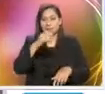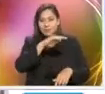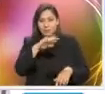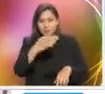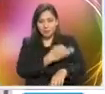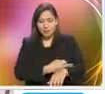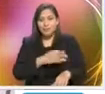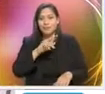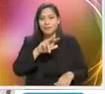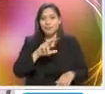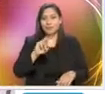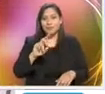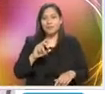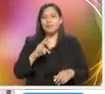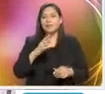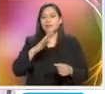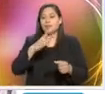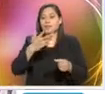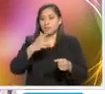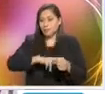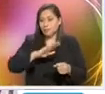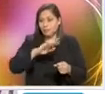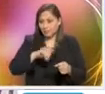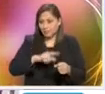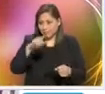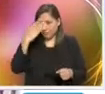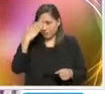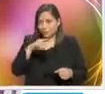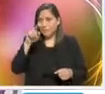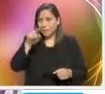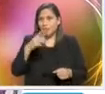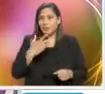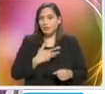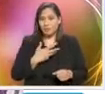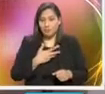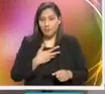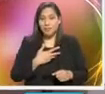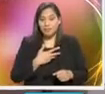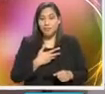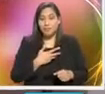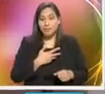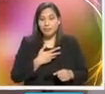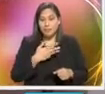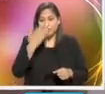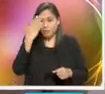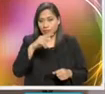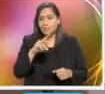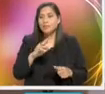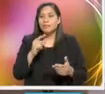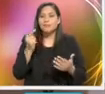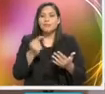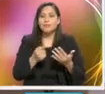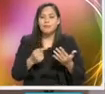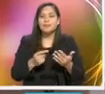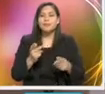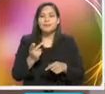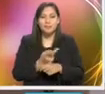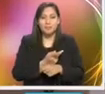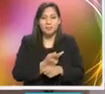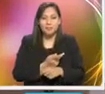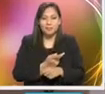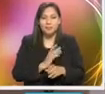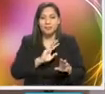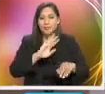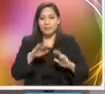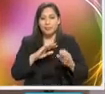de la tarde, 18:30 horas, Clínica de Animales. Usted sabe que ahí va a estar usted muy bien enterado de todo lo que acontece del